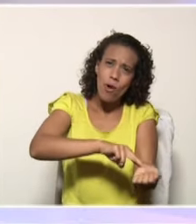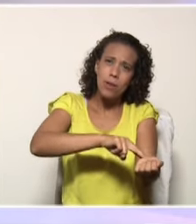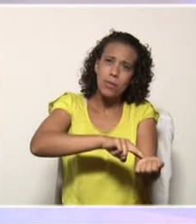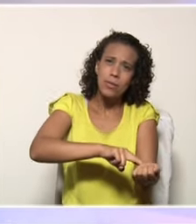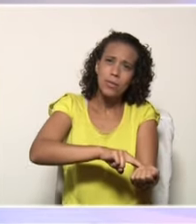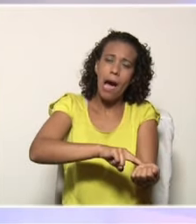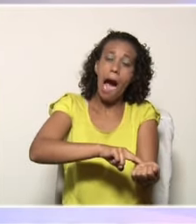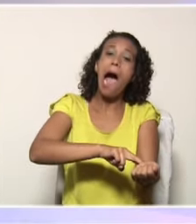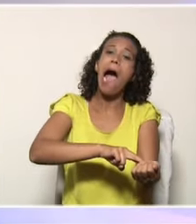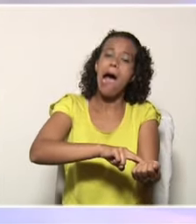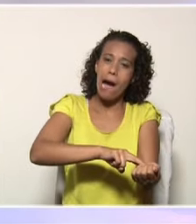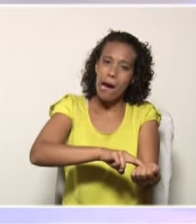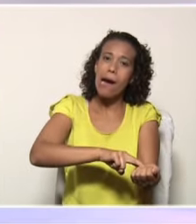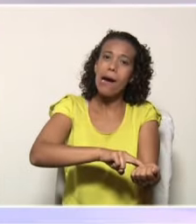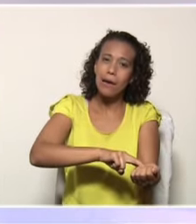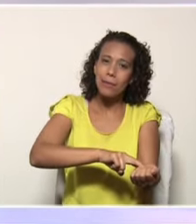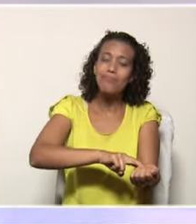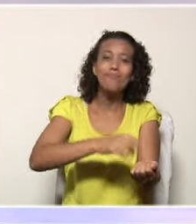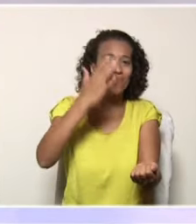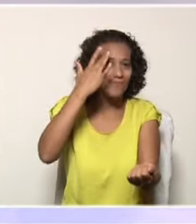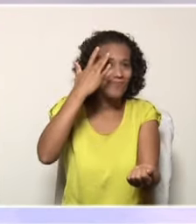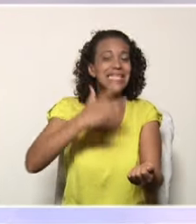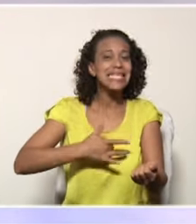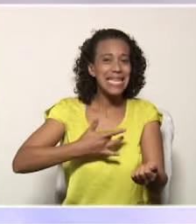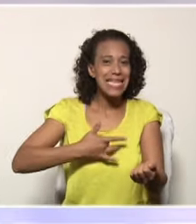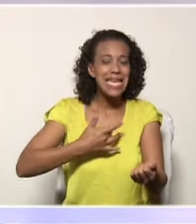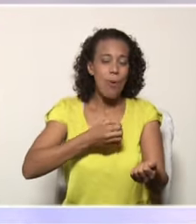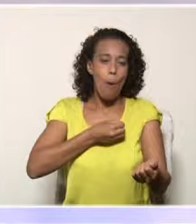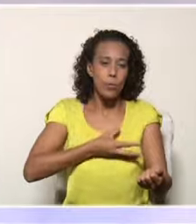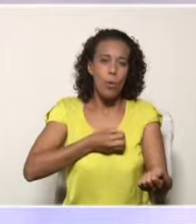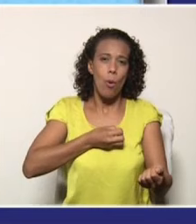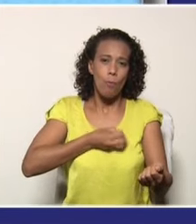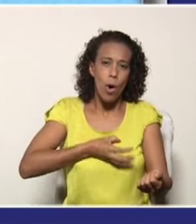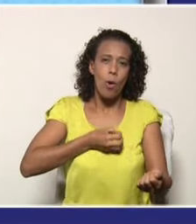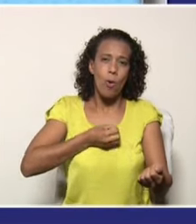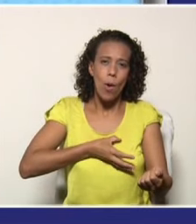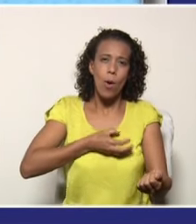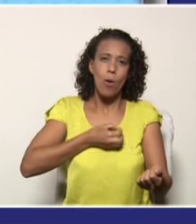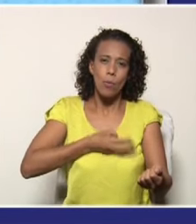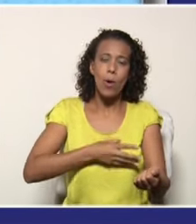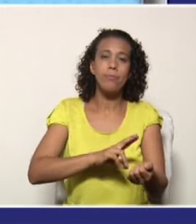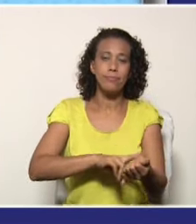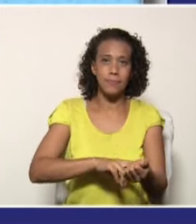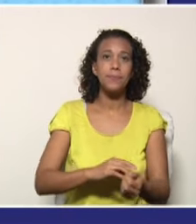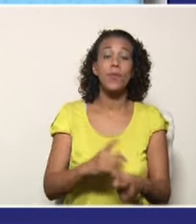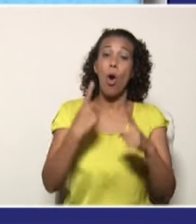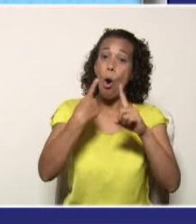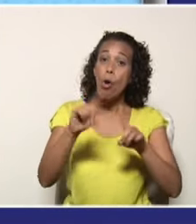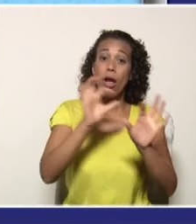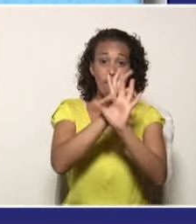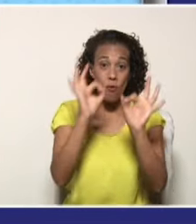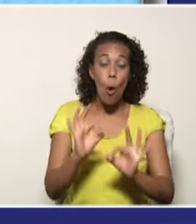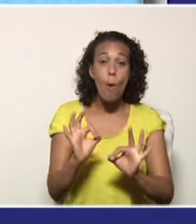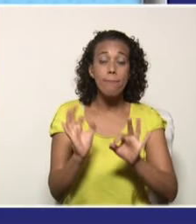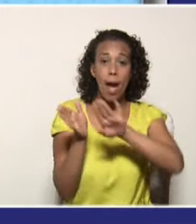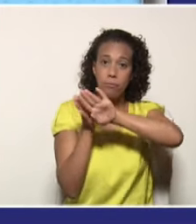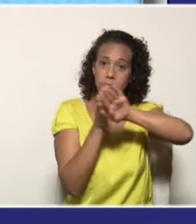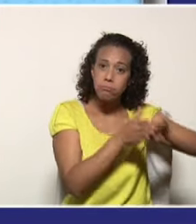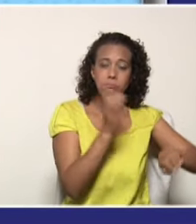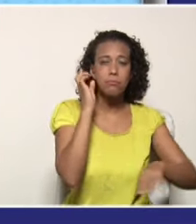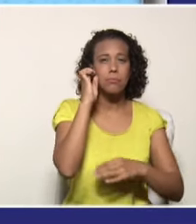nuestro pulso y ahí nosotros tomamos nuestra presión arterial. Otra manera de